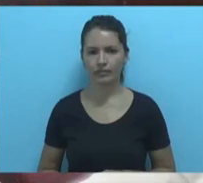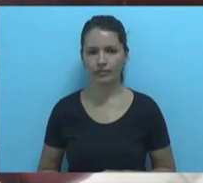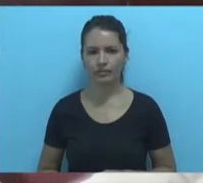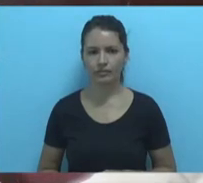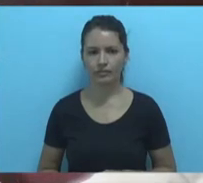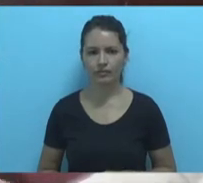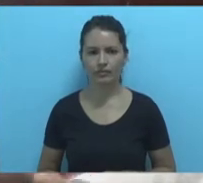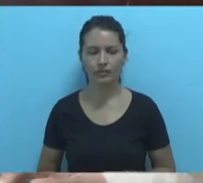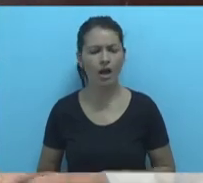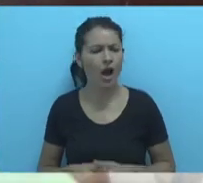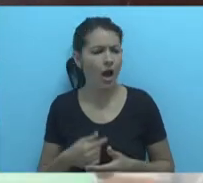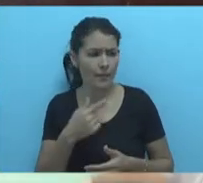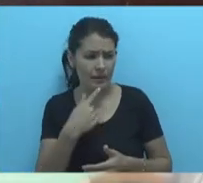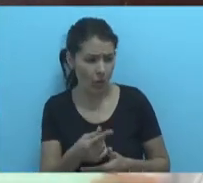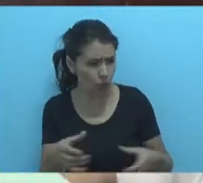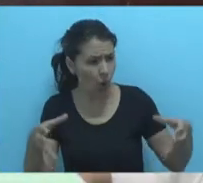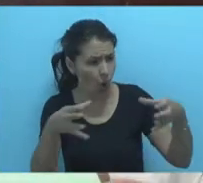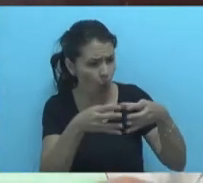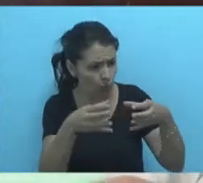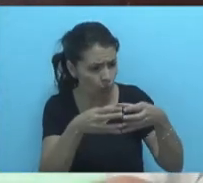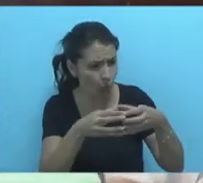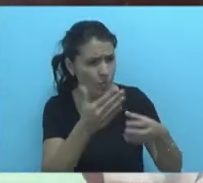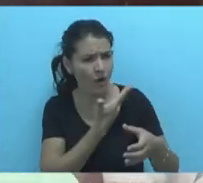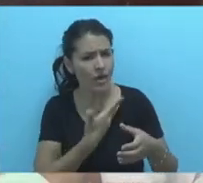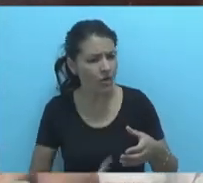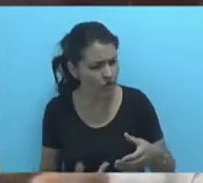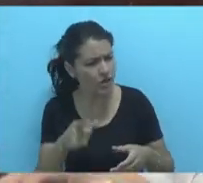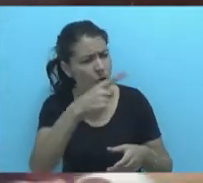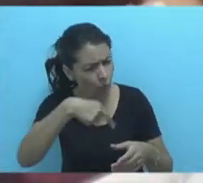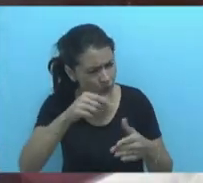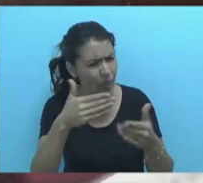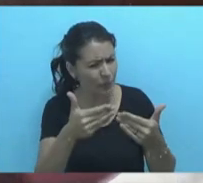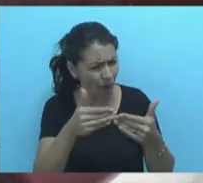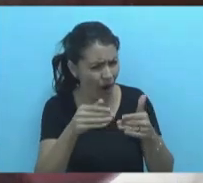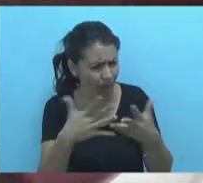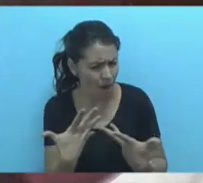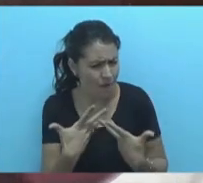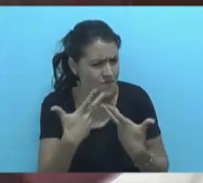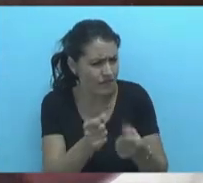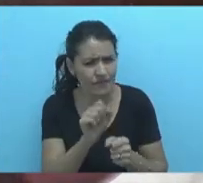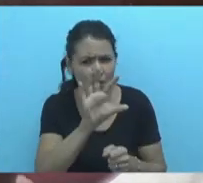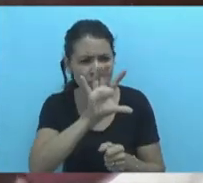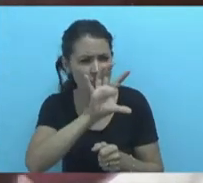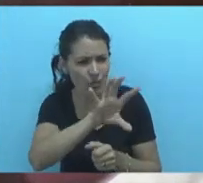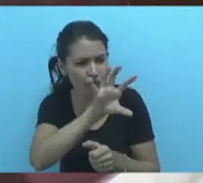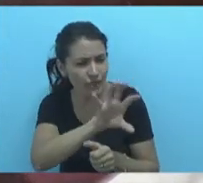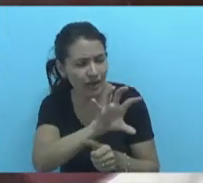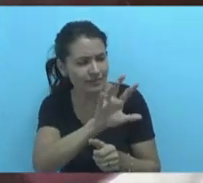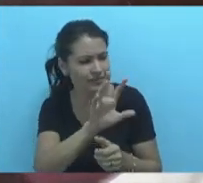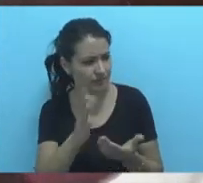¿Pero puede el justicialismo en Santa Fe hablar de federalismo? Yo la verdad que a mí me sorprende que